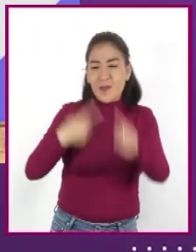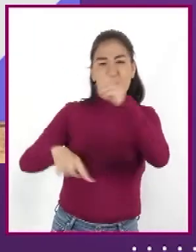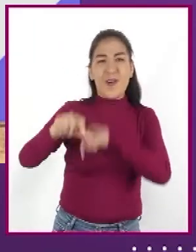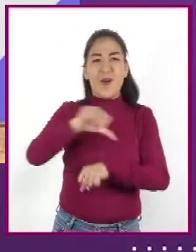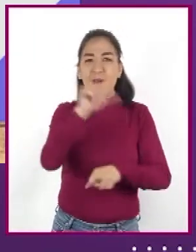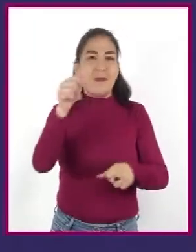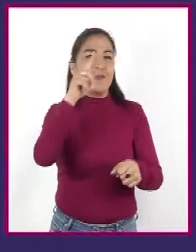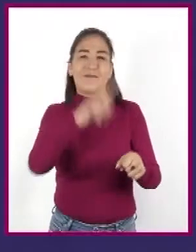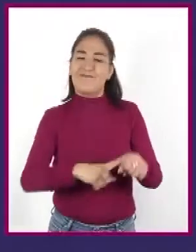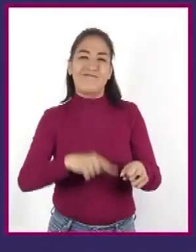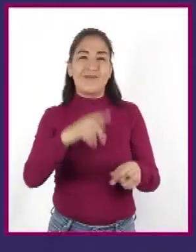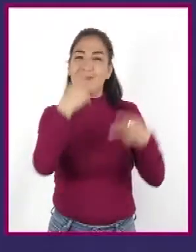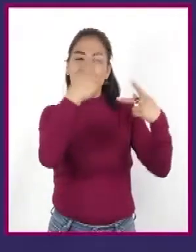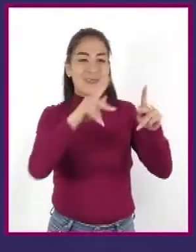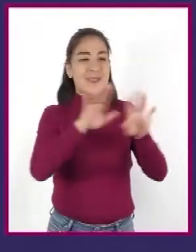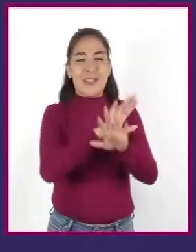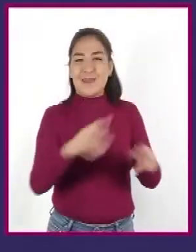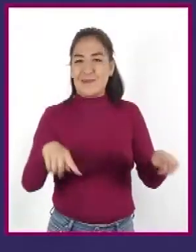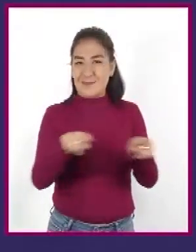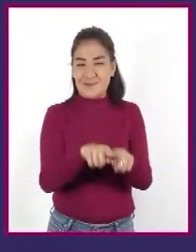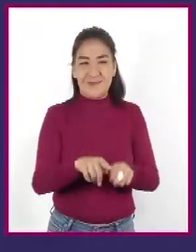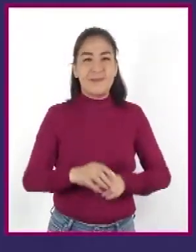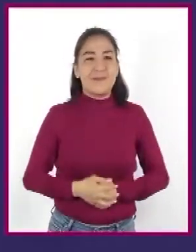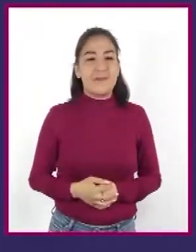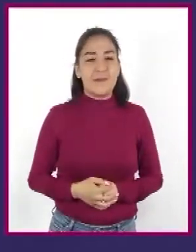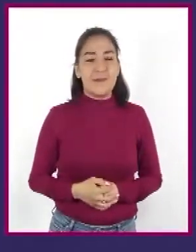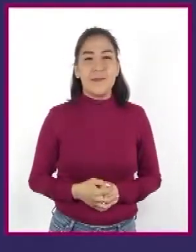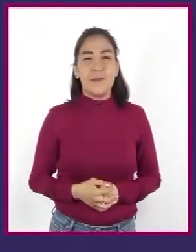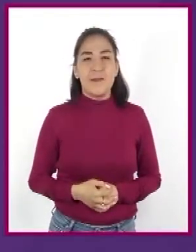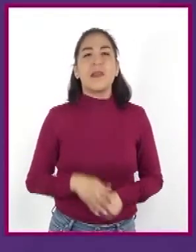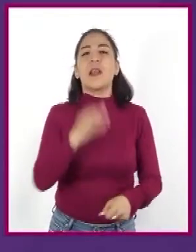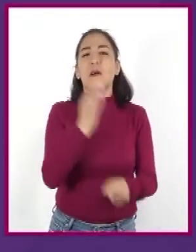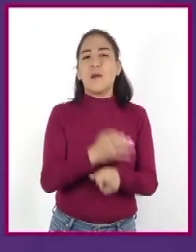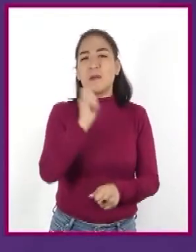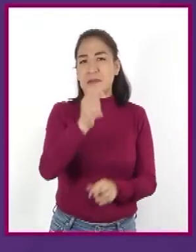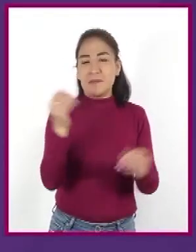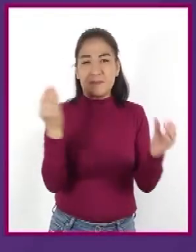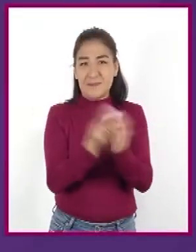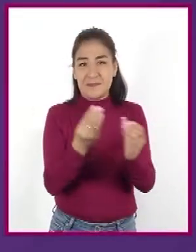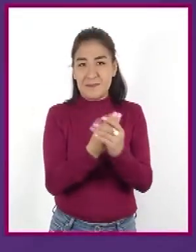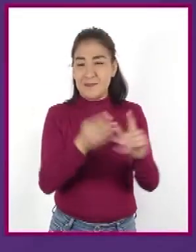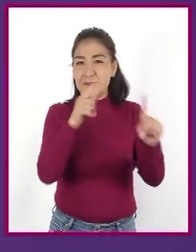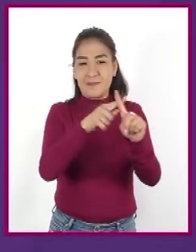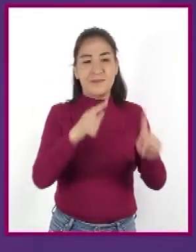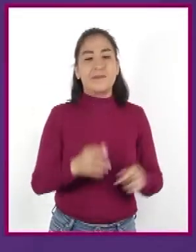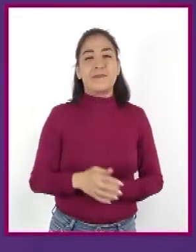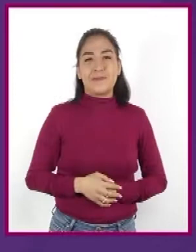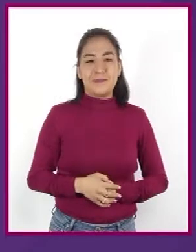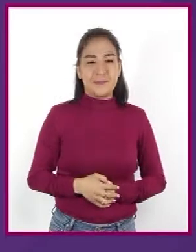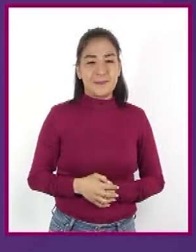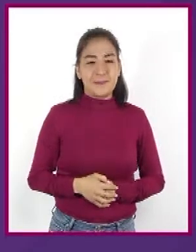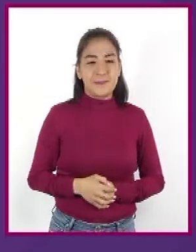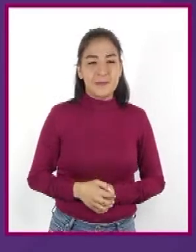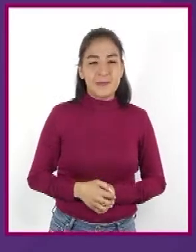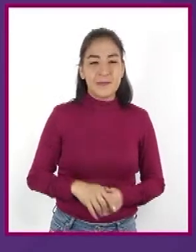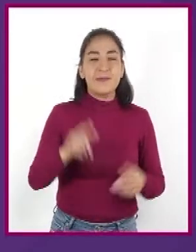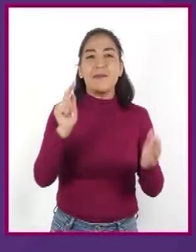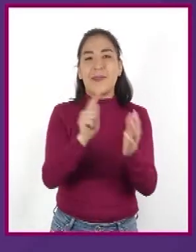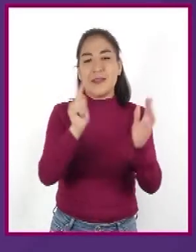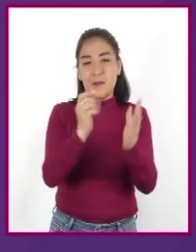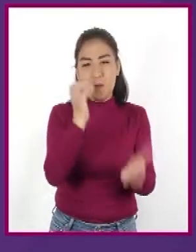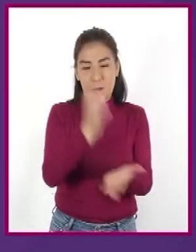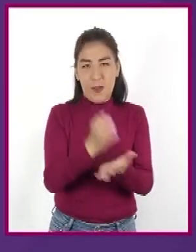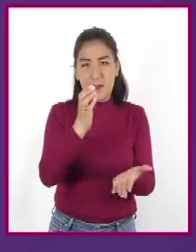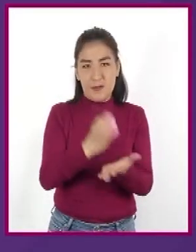otro color. Lo que van a necesitar para esta sesión es libreta de la asignatura de Ciencias Química,